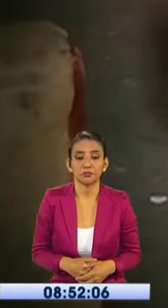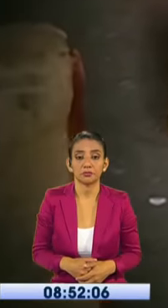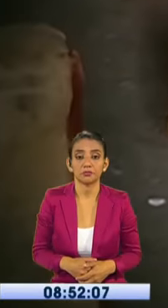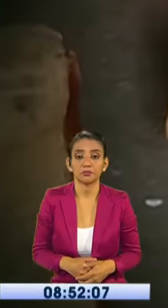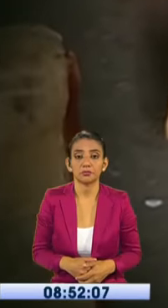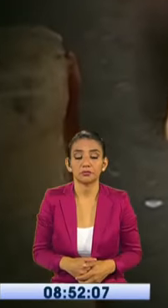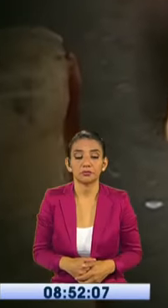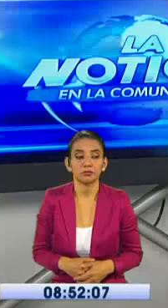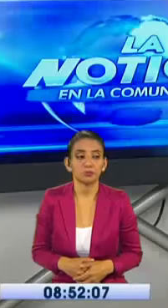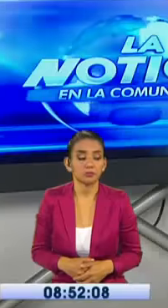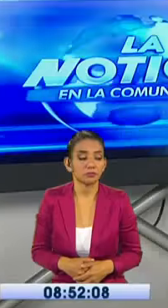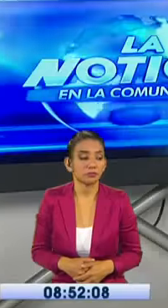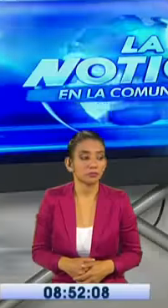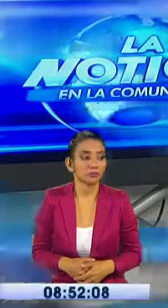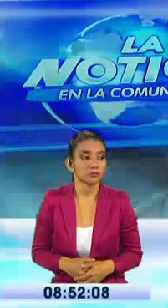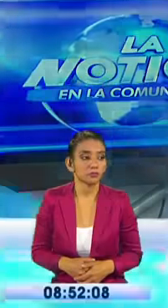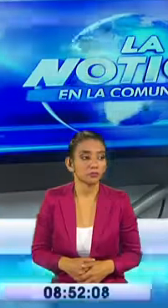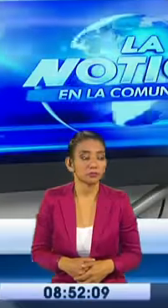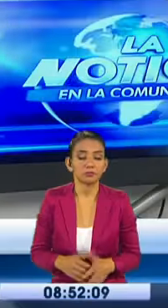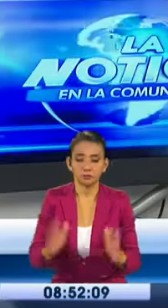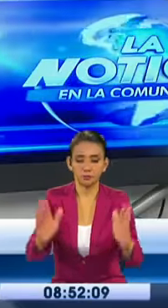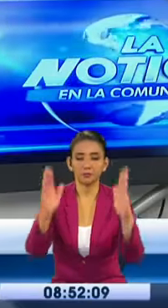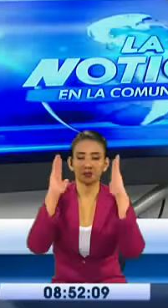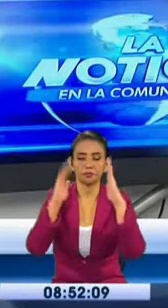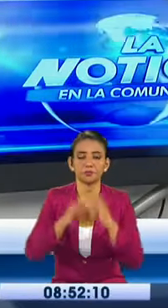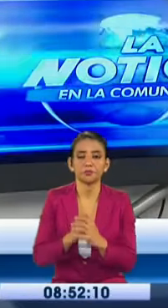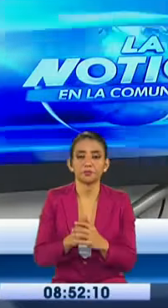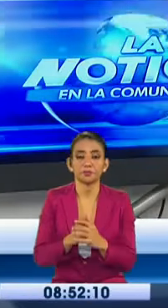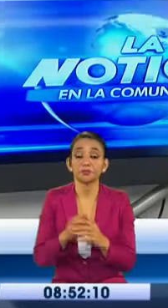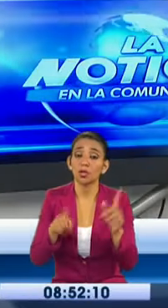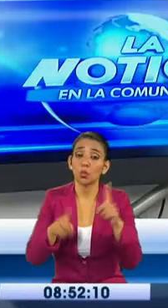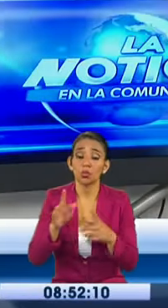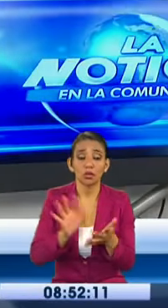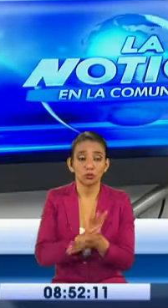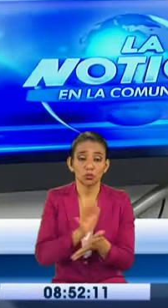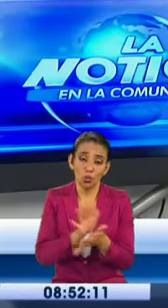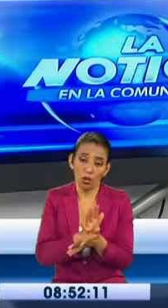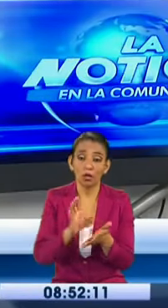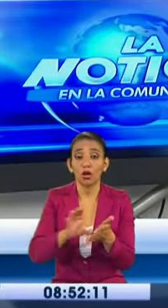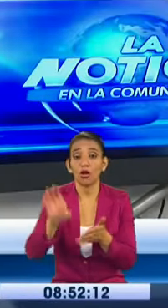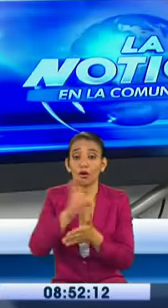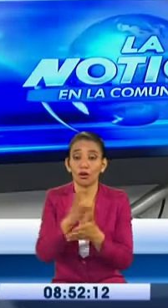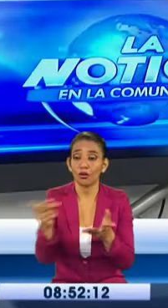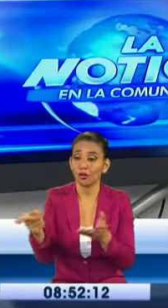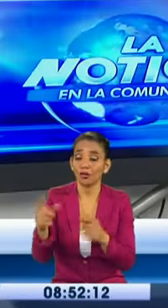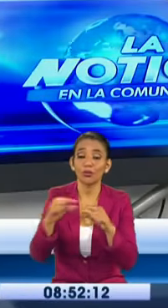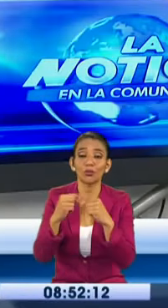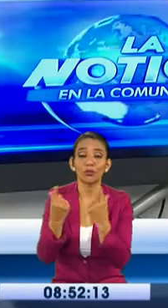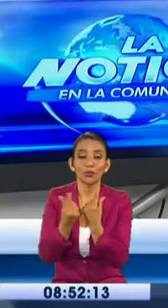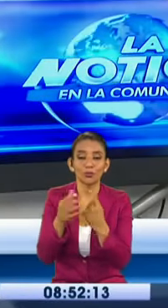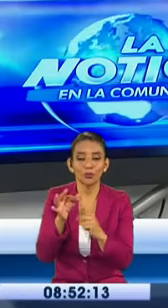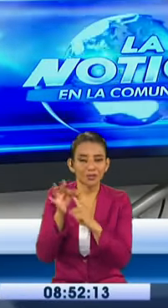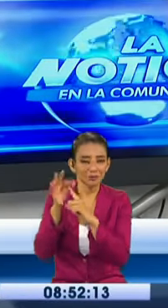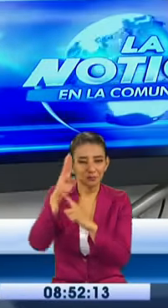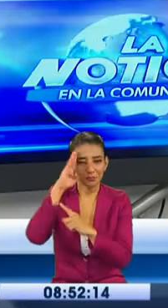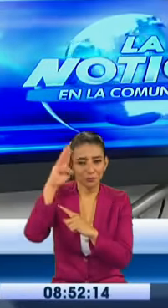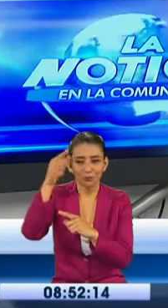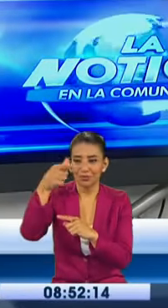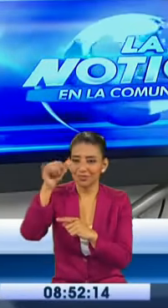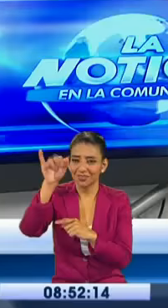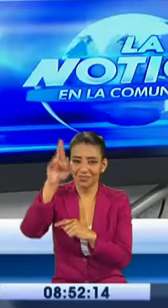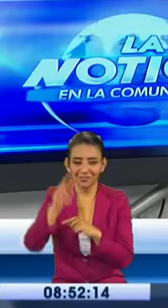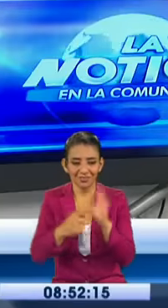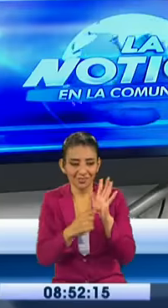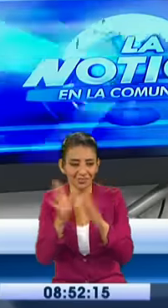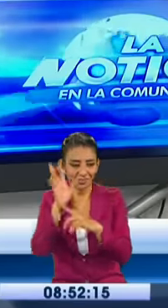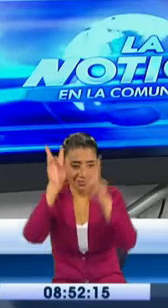Ruiz. Preste atención porque algunas instituciones educativas formaron parte de la exposición del Grupo de Intervención y Rescate GIR sobre